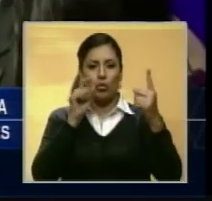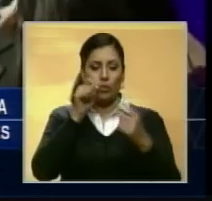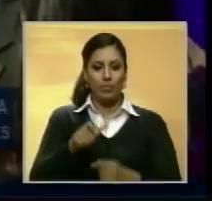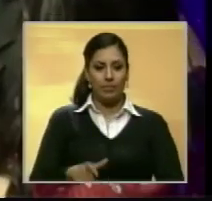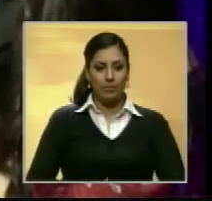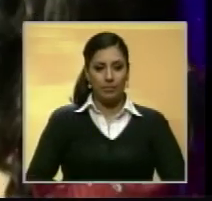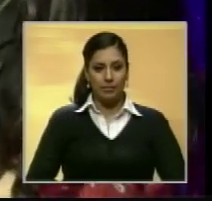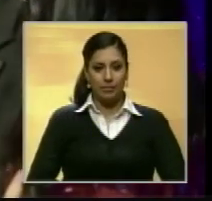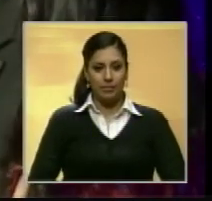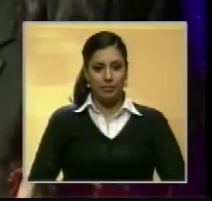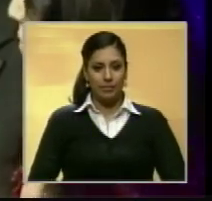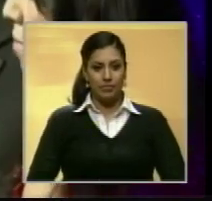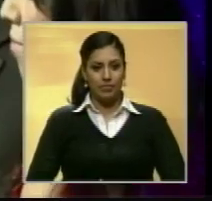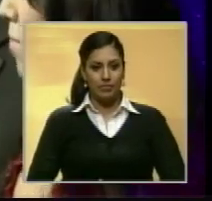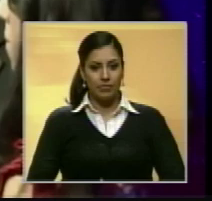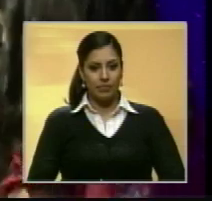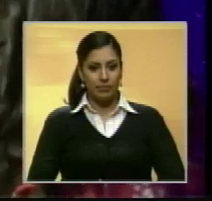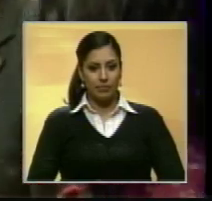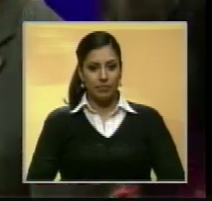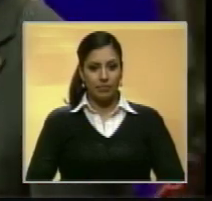Freeman.